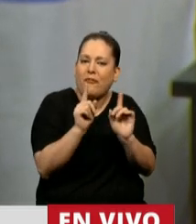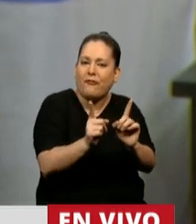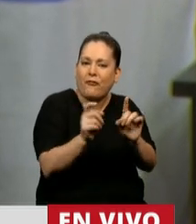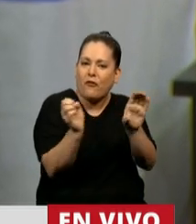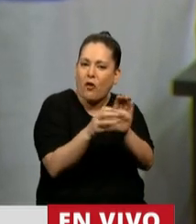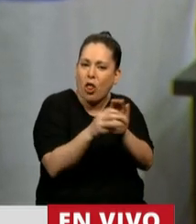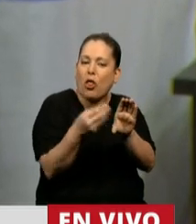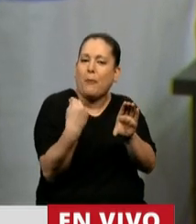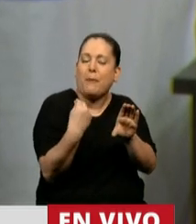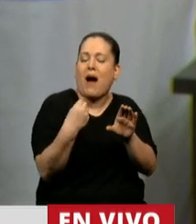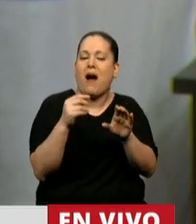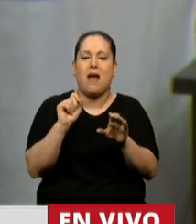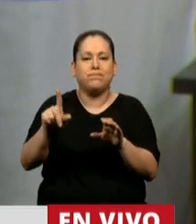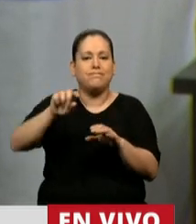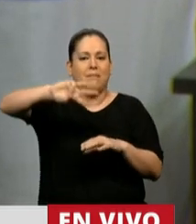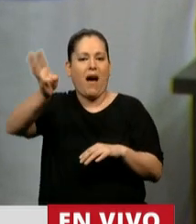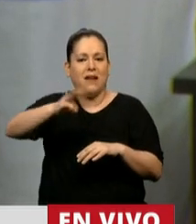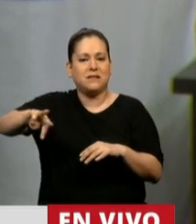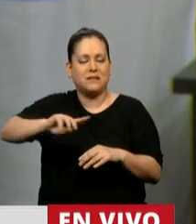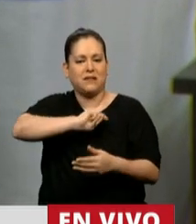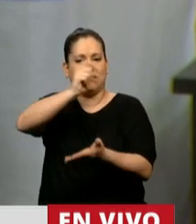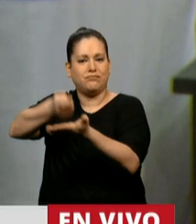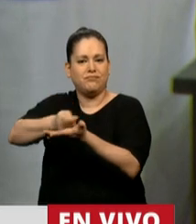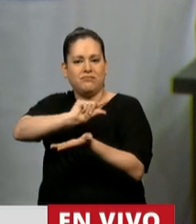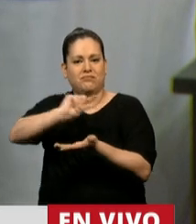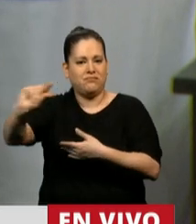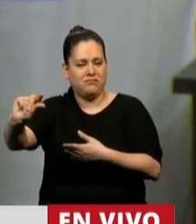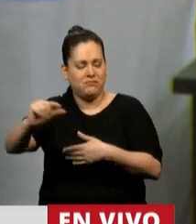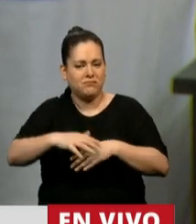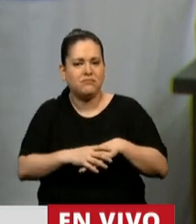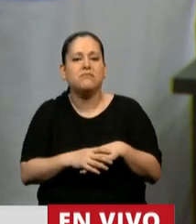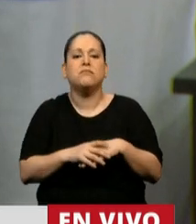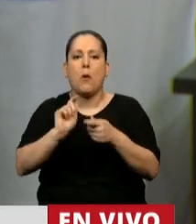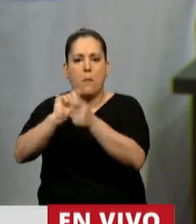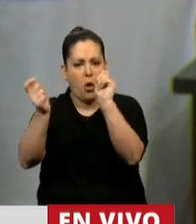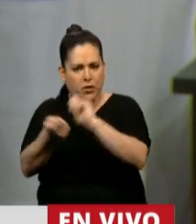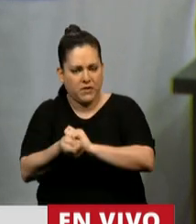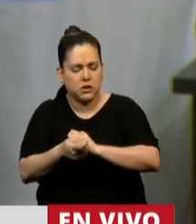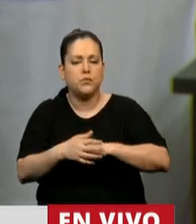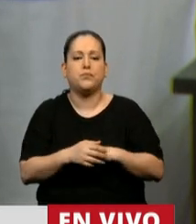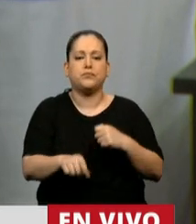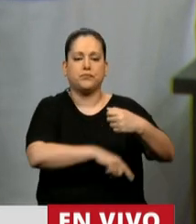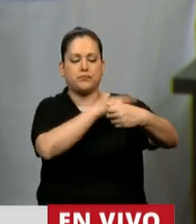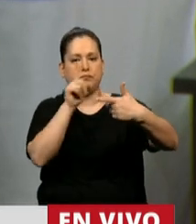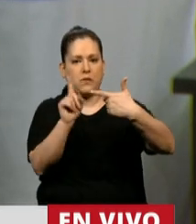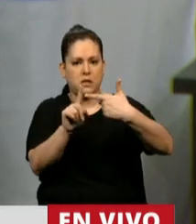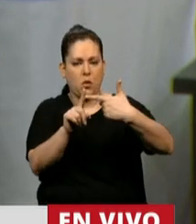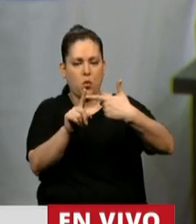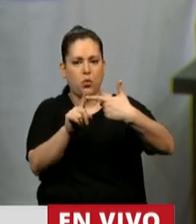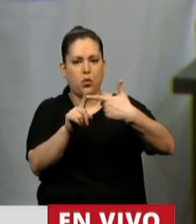sustentabilidad del sistema integrado previsional argentino modificación